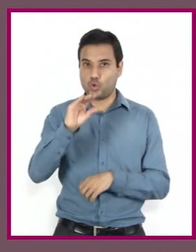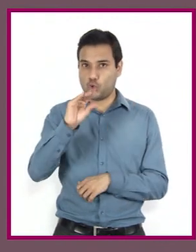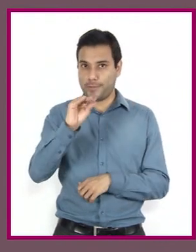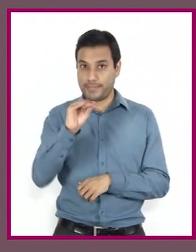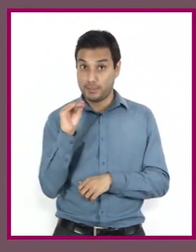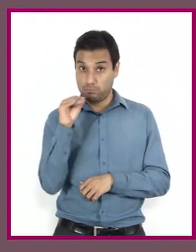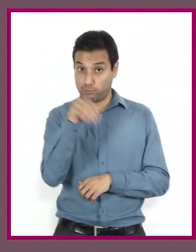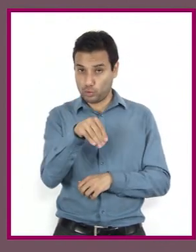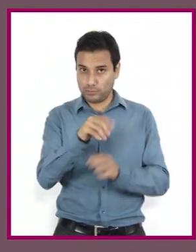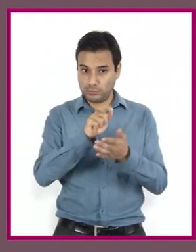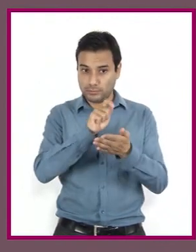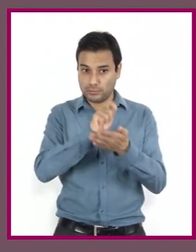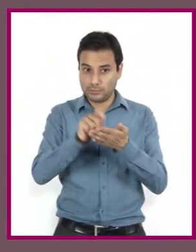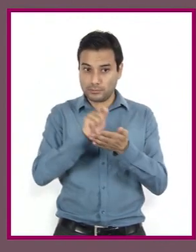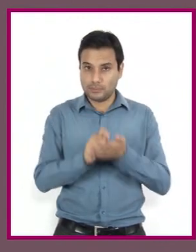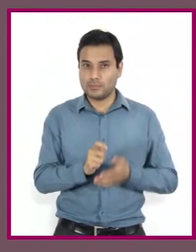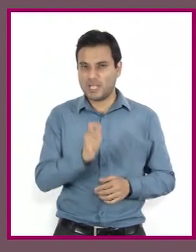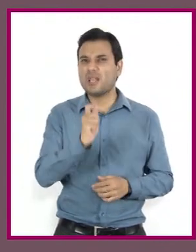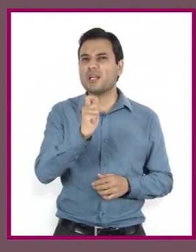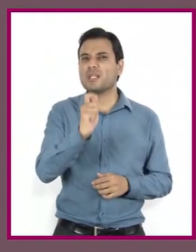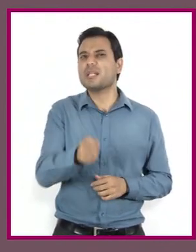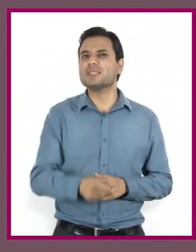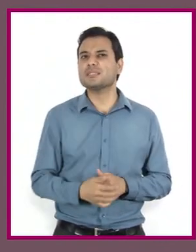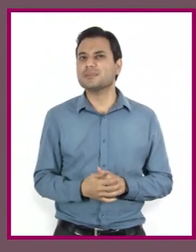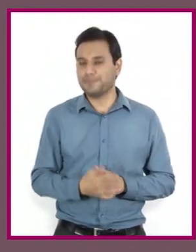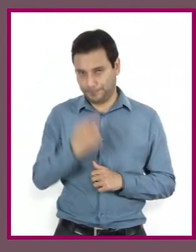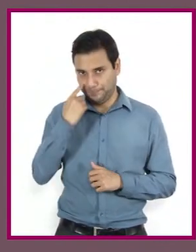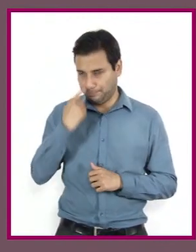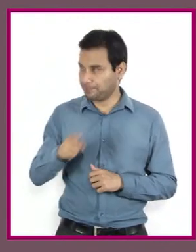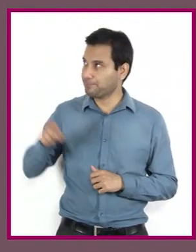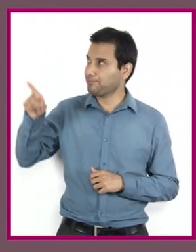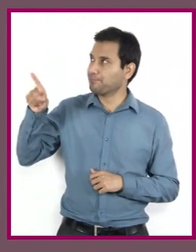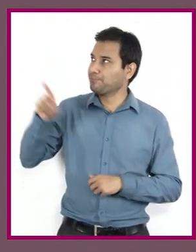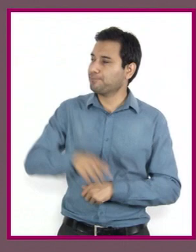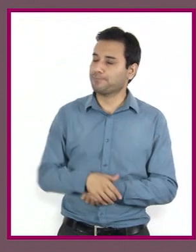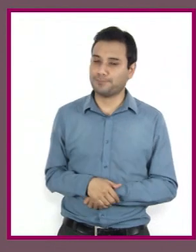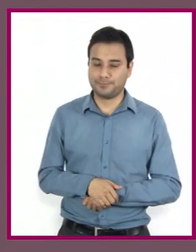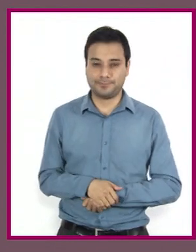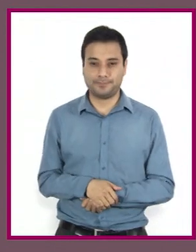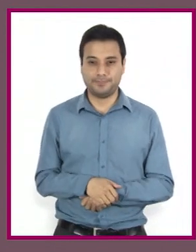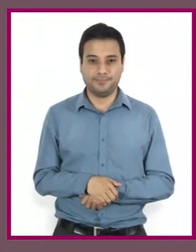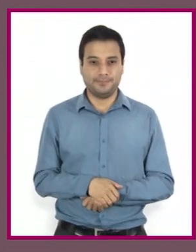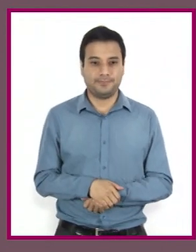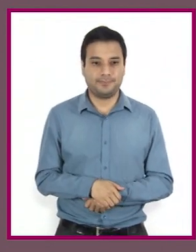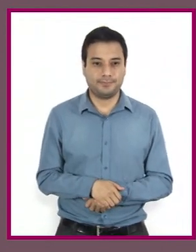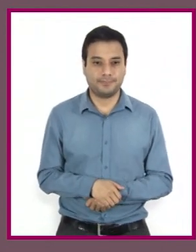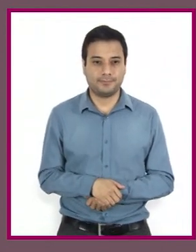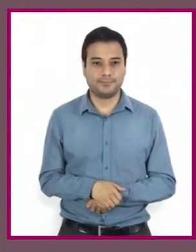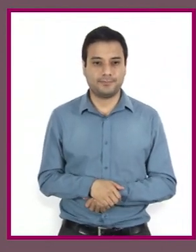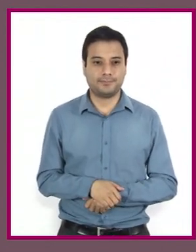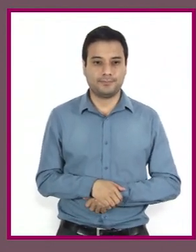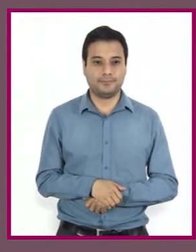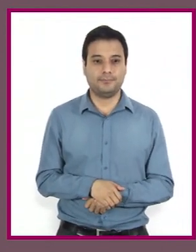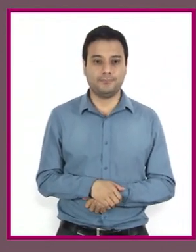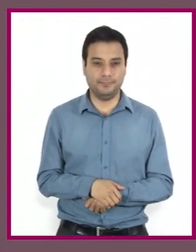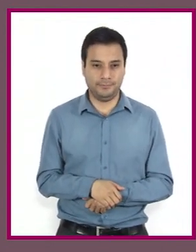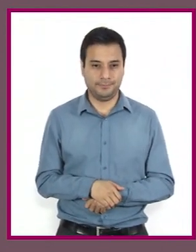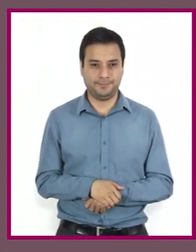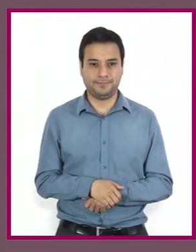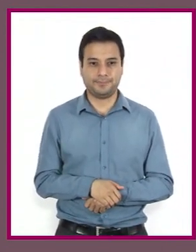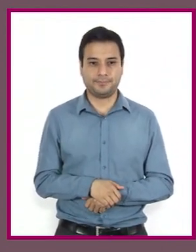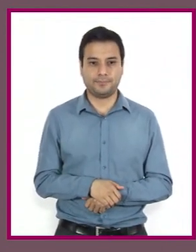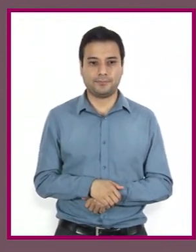siguiente: Código Federal de Instituciones y Procedimientos Electorales, cuyo objetivo principal fue la creación